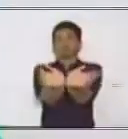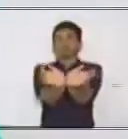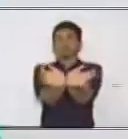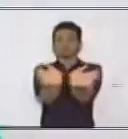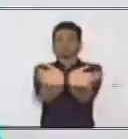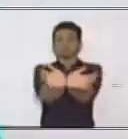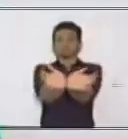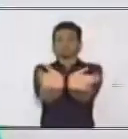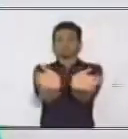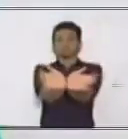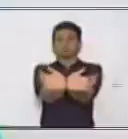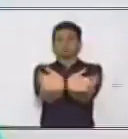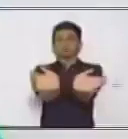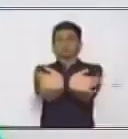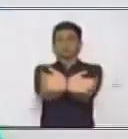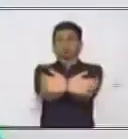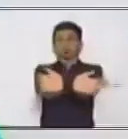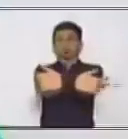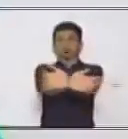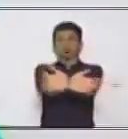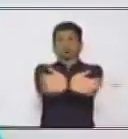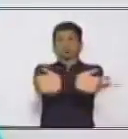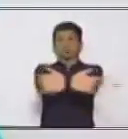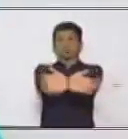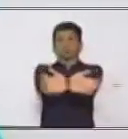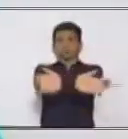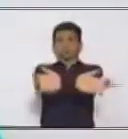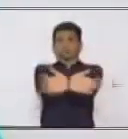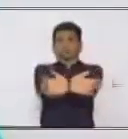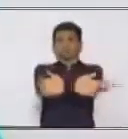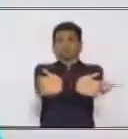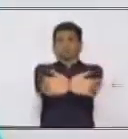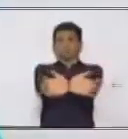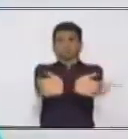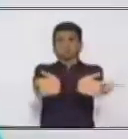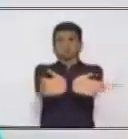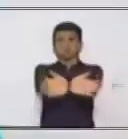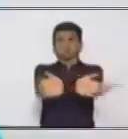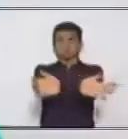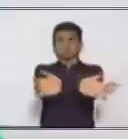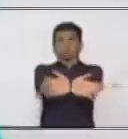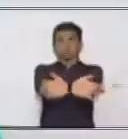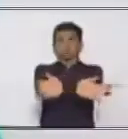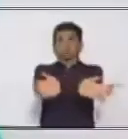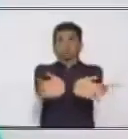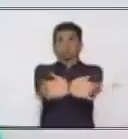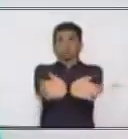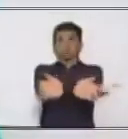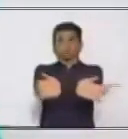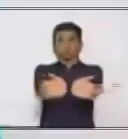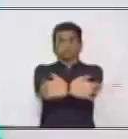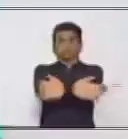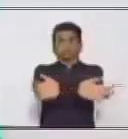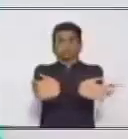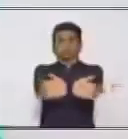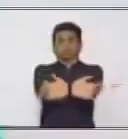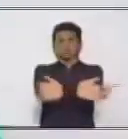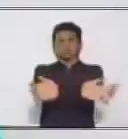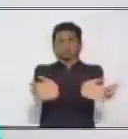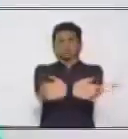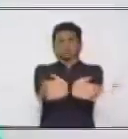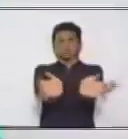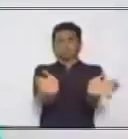6, 7, 8, 9, 10, 11, 12, 13, 14, 15, 16, 17,